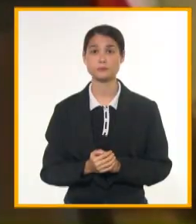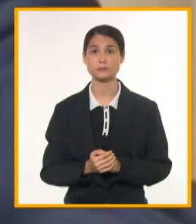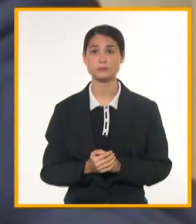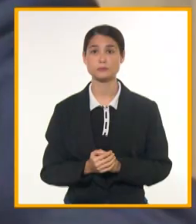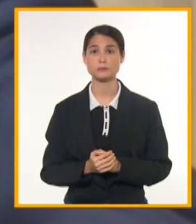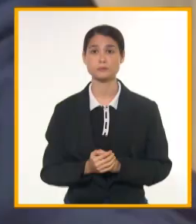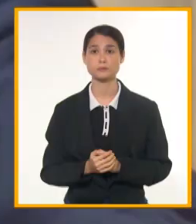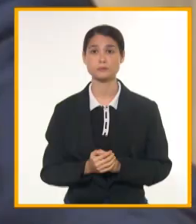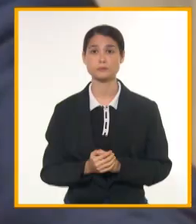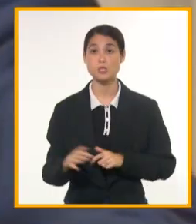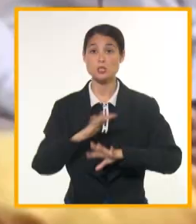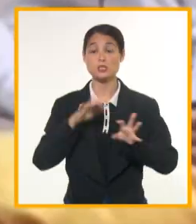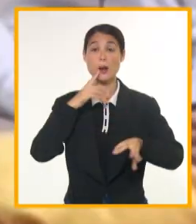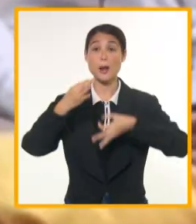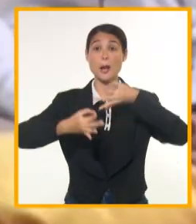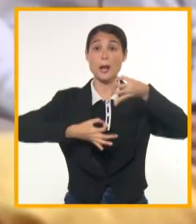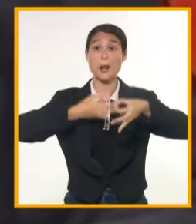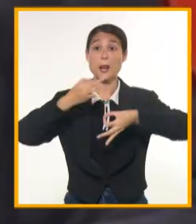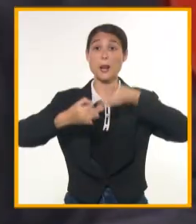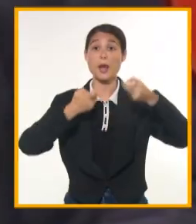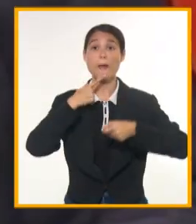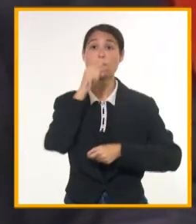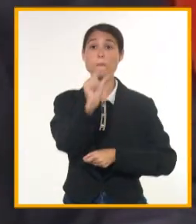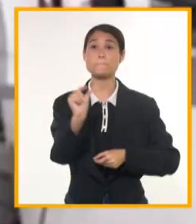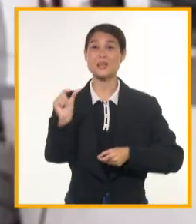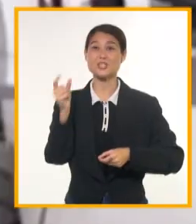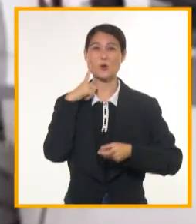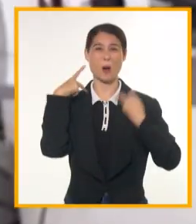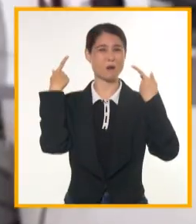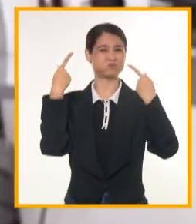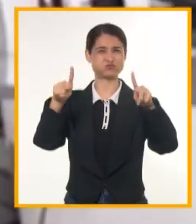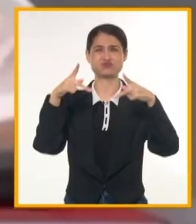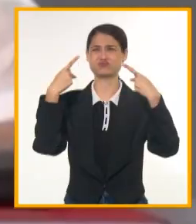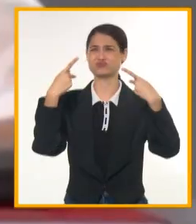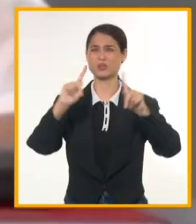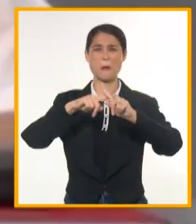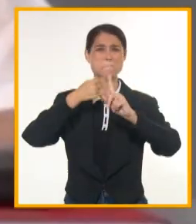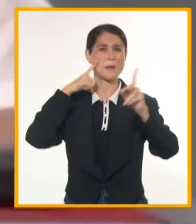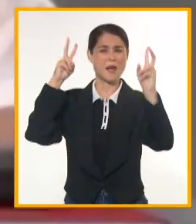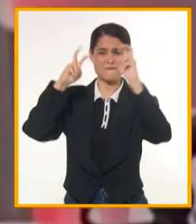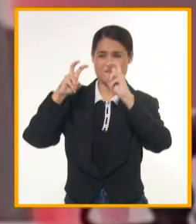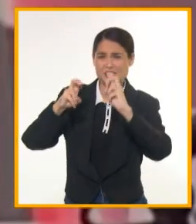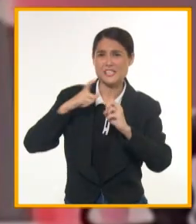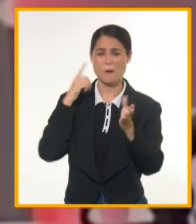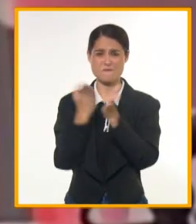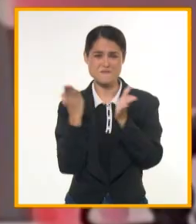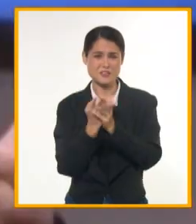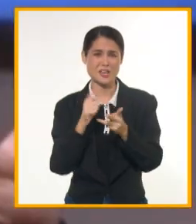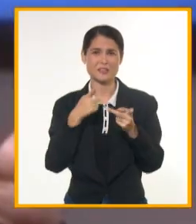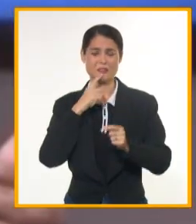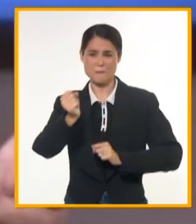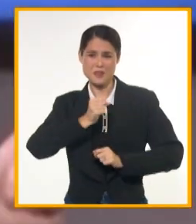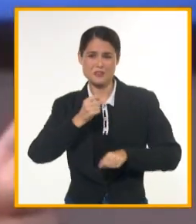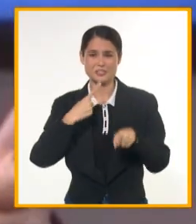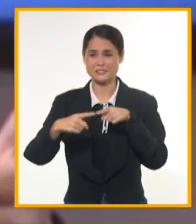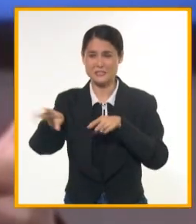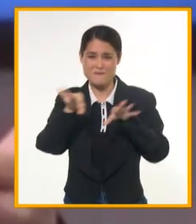Con el testimonio de los protagonistas y el análisis de reconocidos académicos, periodistas y otros invitados.